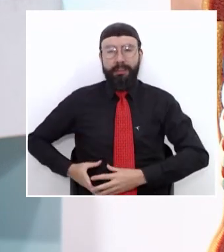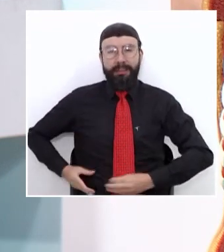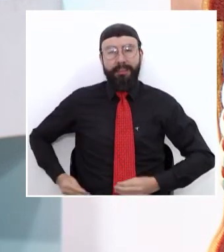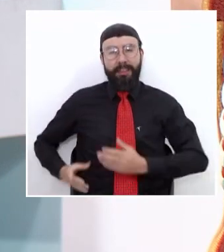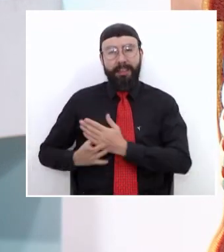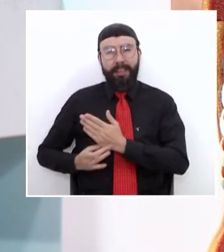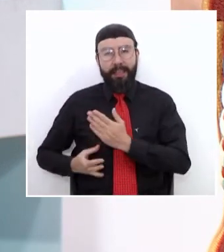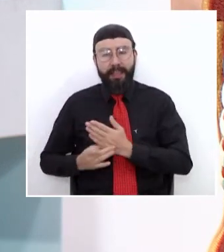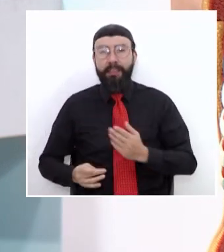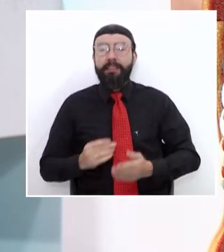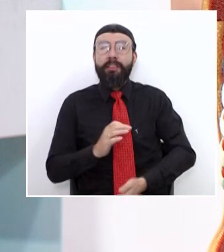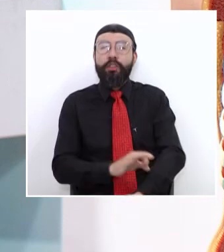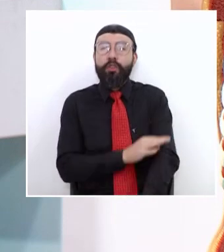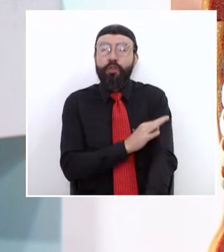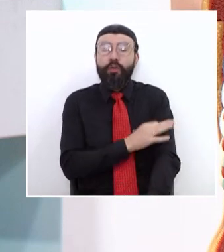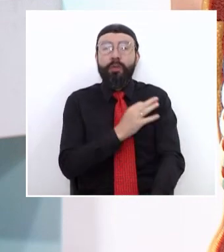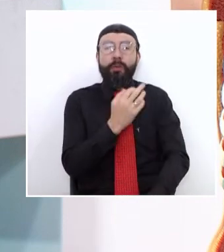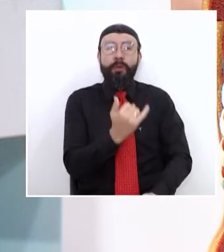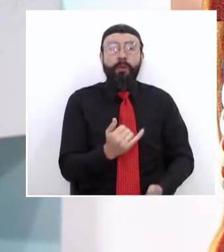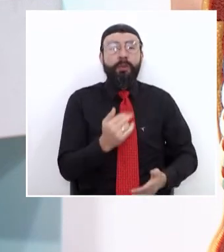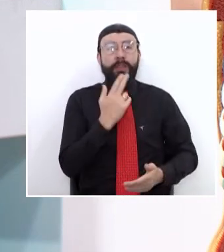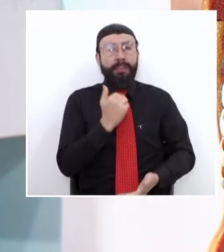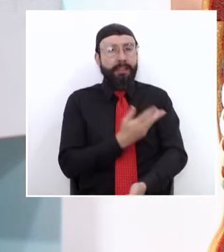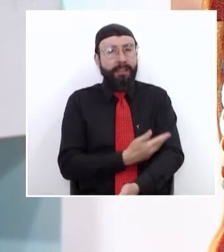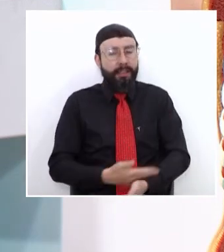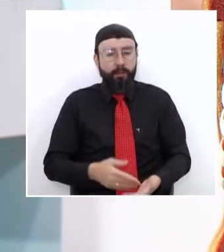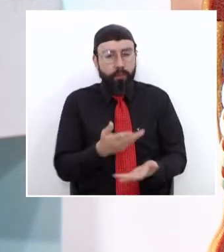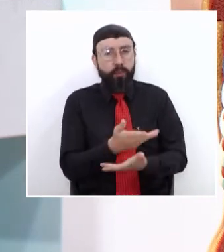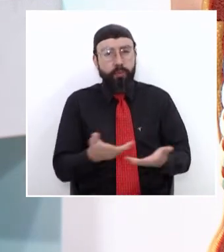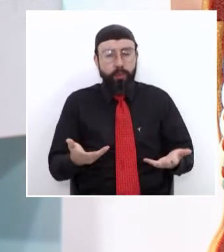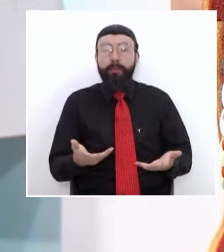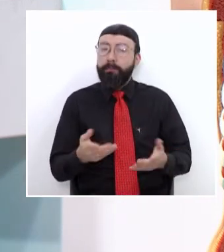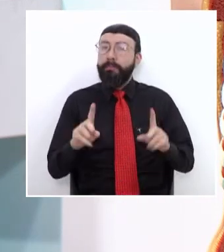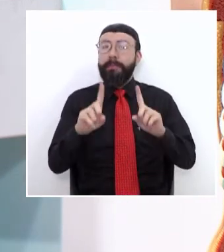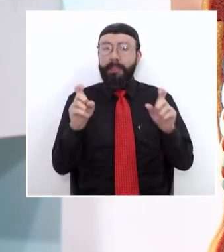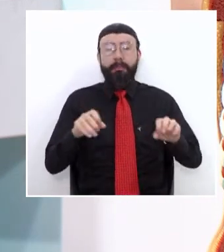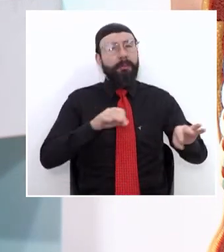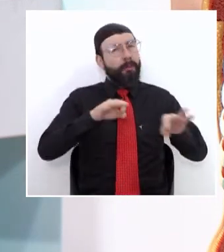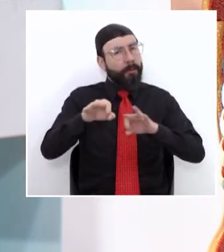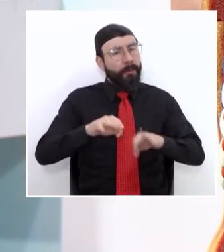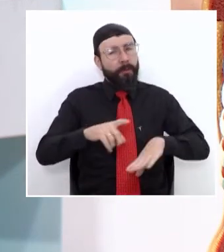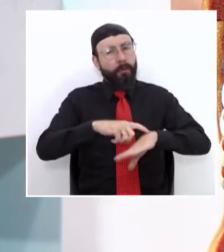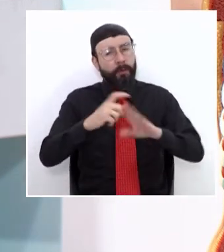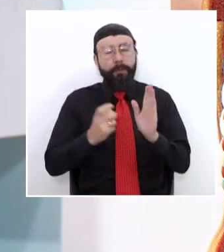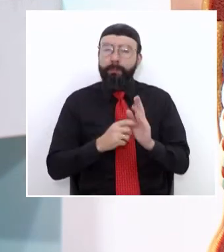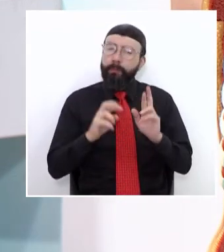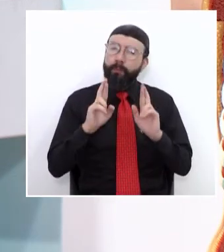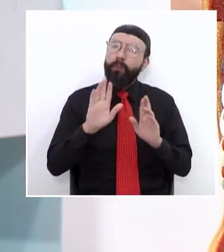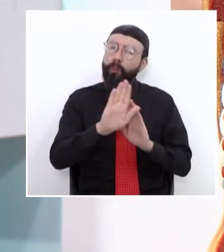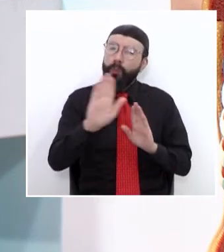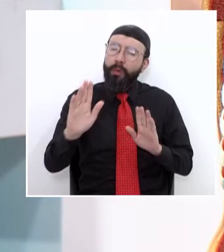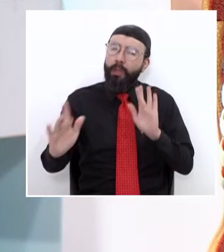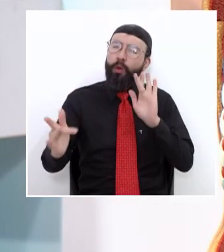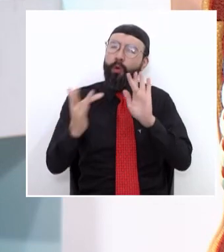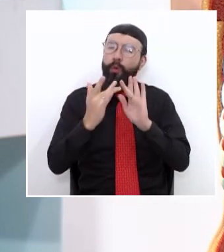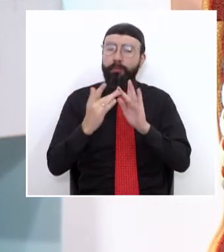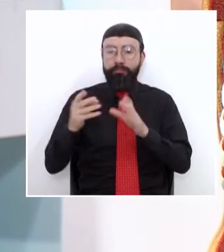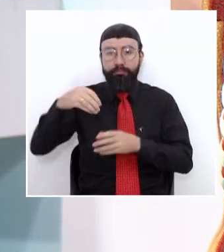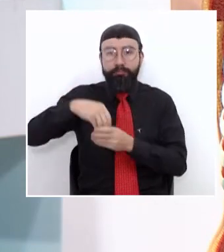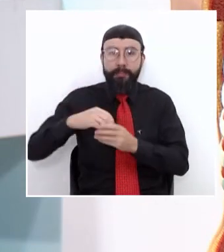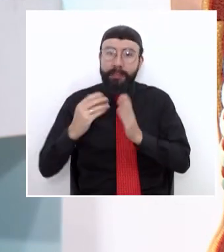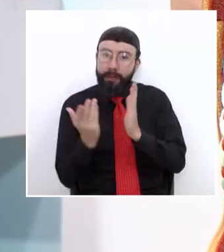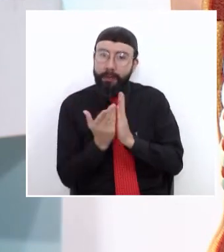triglicéridos, diabetes, todo lo que es la parte de la obesidad. Y ojalá ustedes se conecten desde la educación,